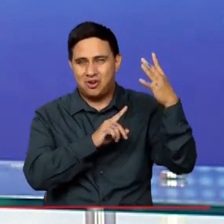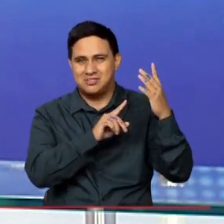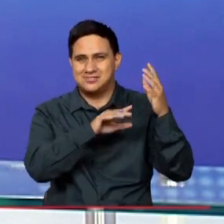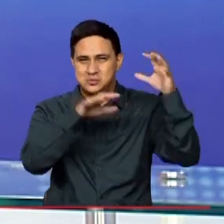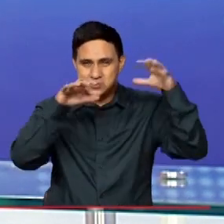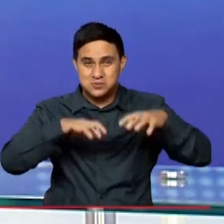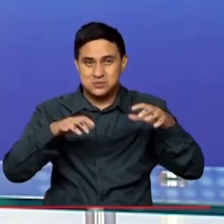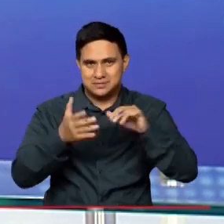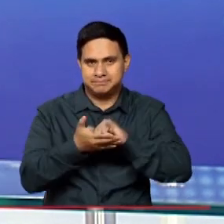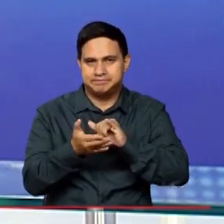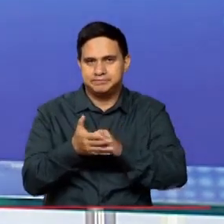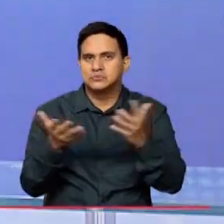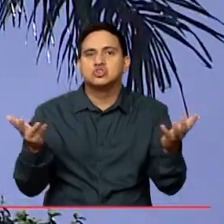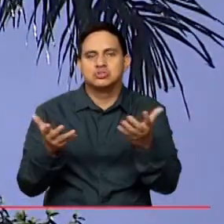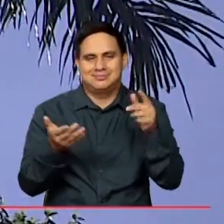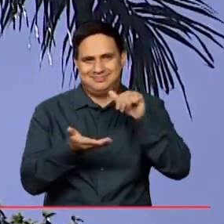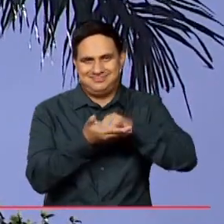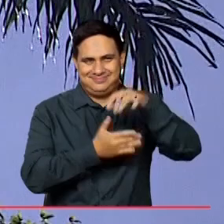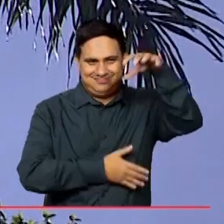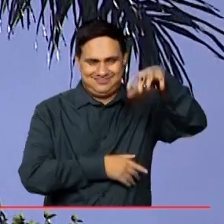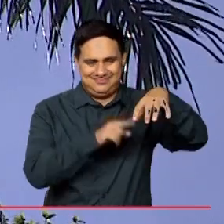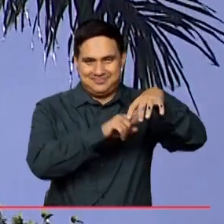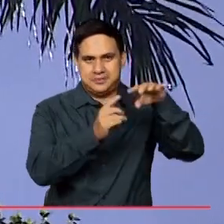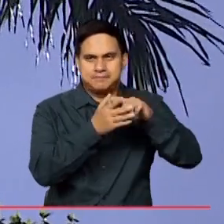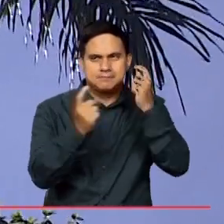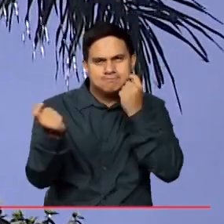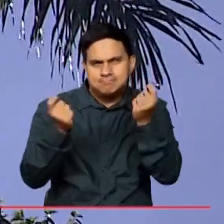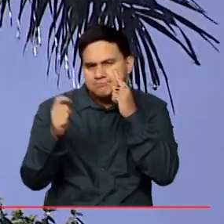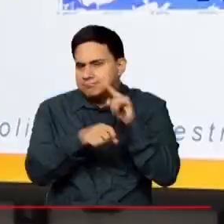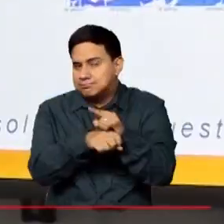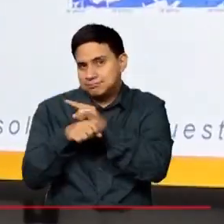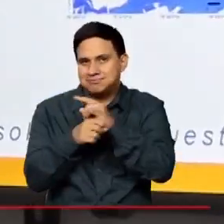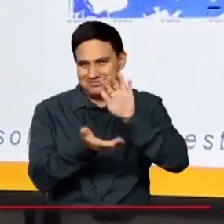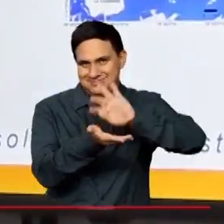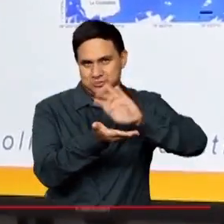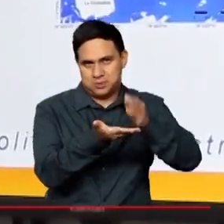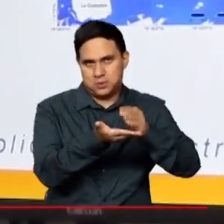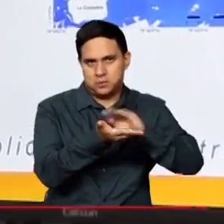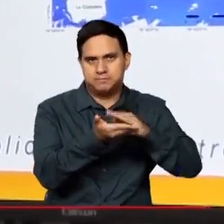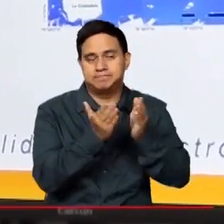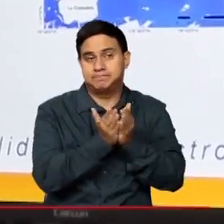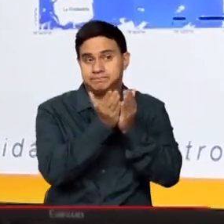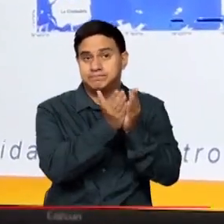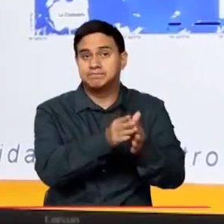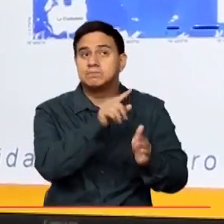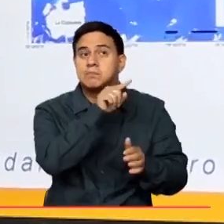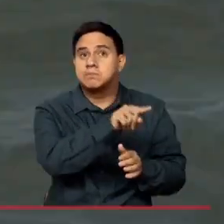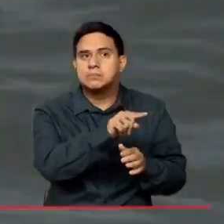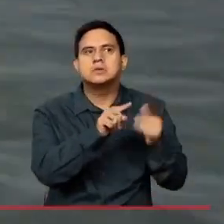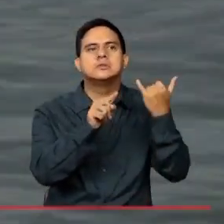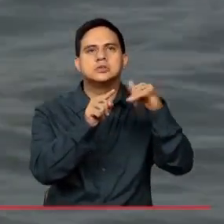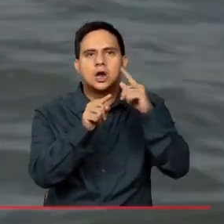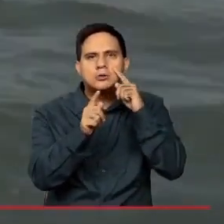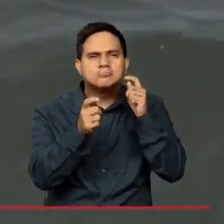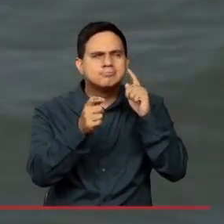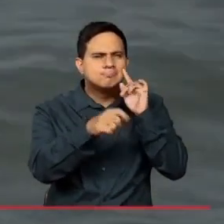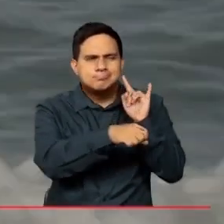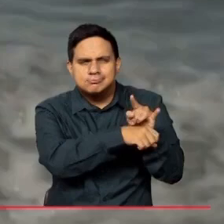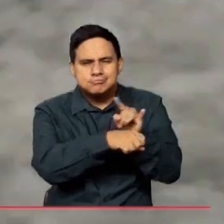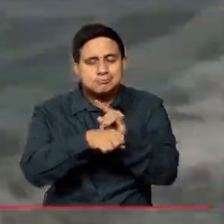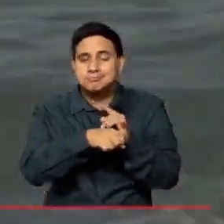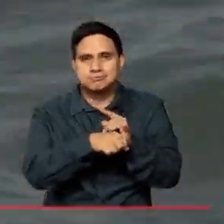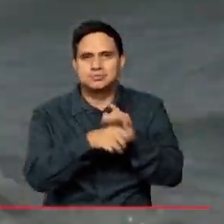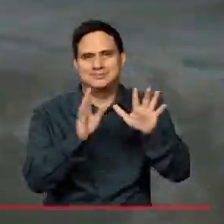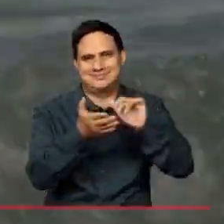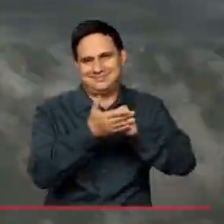Nacional Marítima, ubicado en Tumaco, se llevó a cabo una tarea de vigilancia exhaustiva para monitorear sus efectos en las aguas del